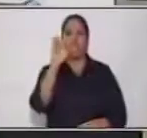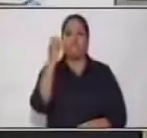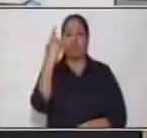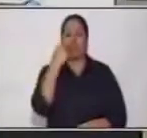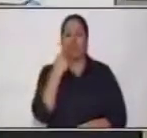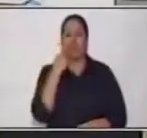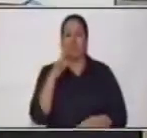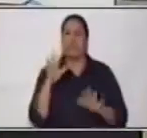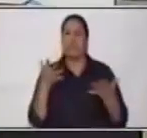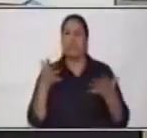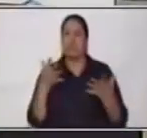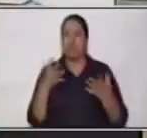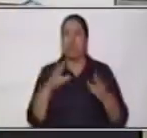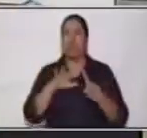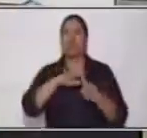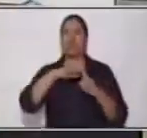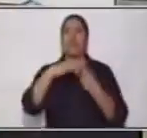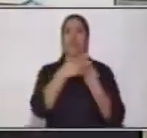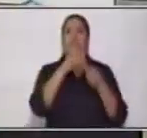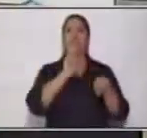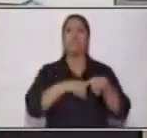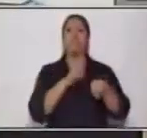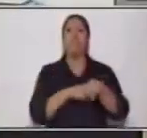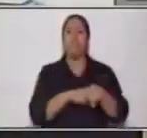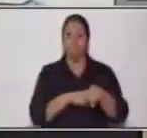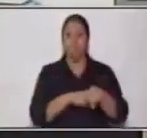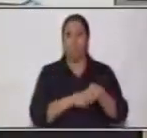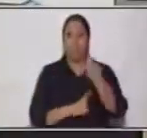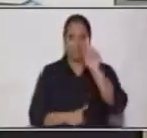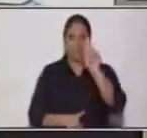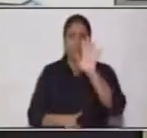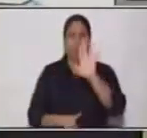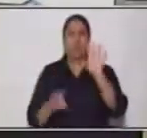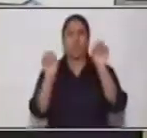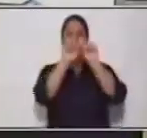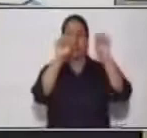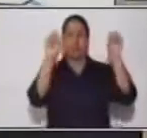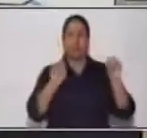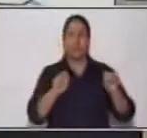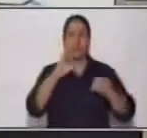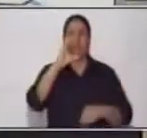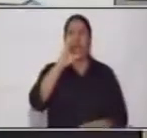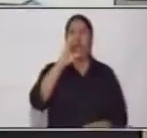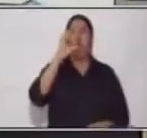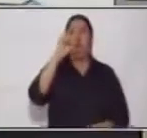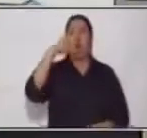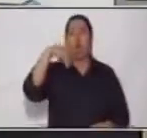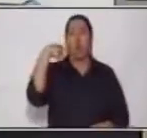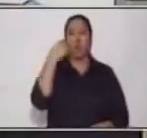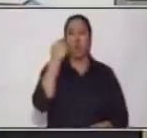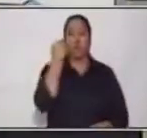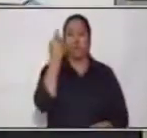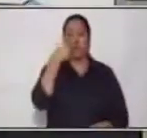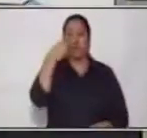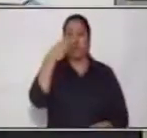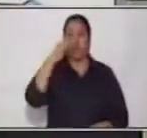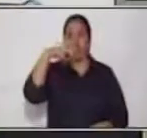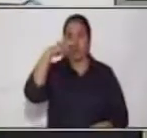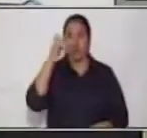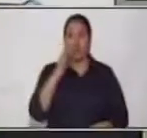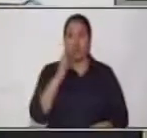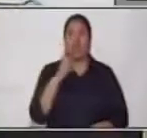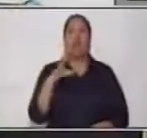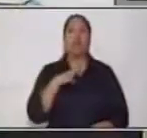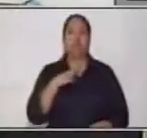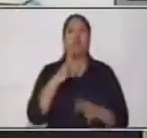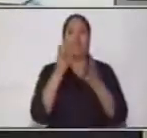situación en el tiempo. Tenemos aquí el sistema consistente cuando existe una solución en ese sistema